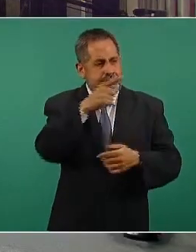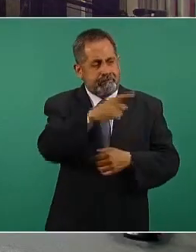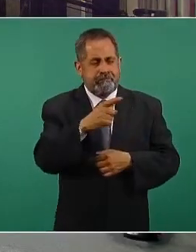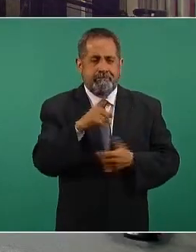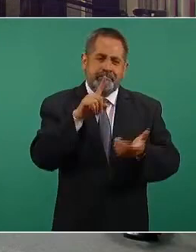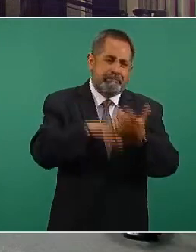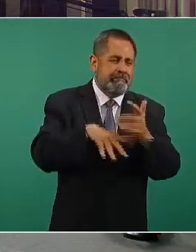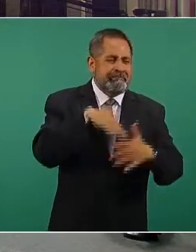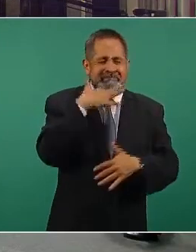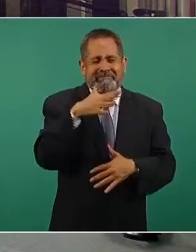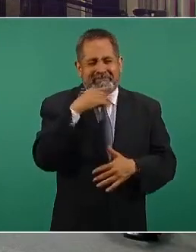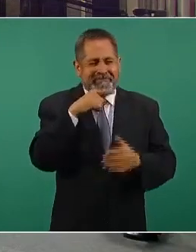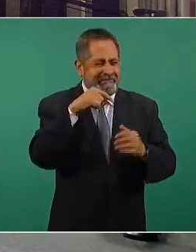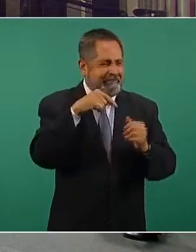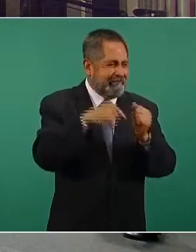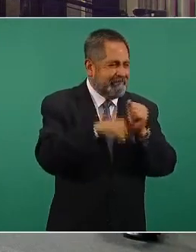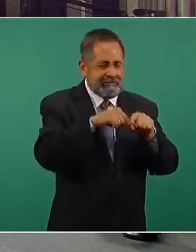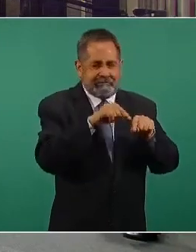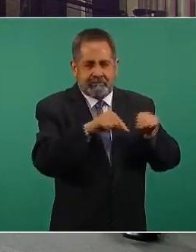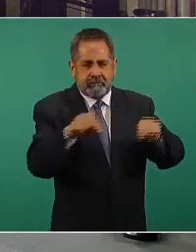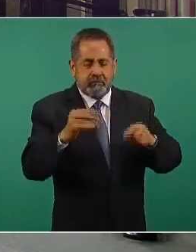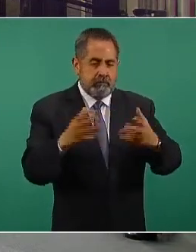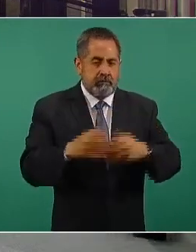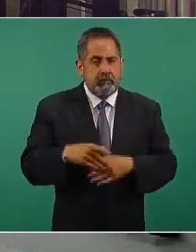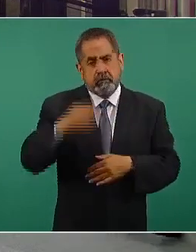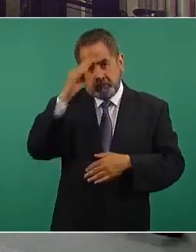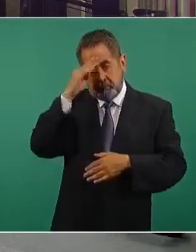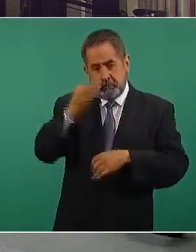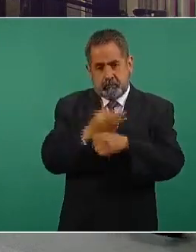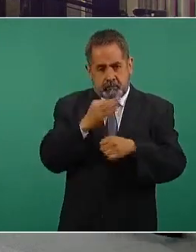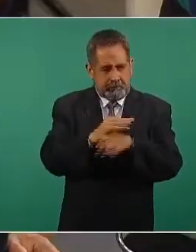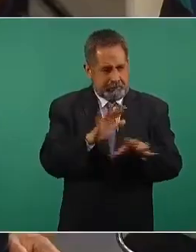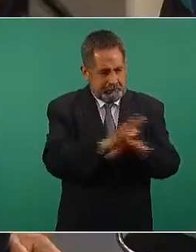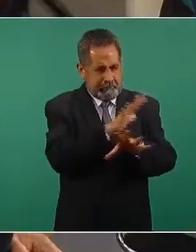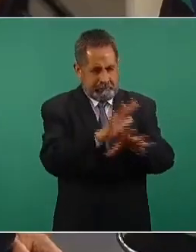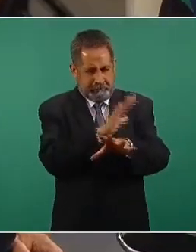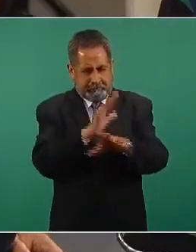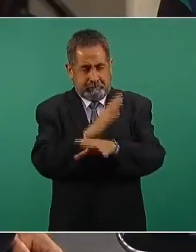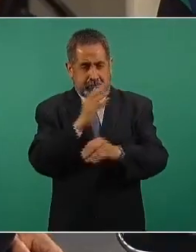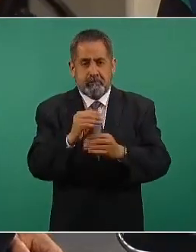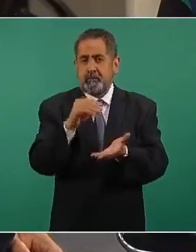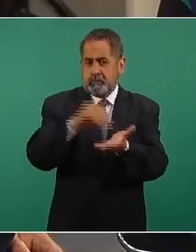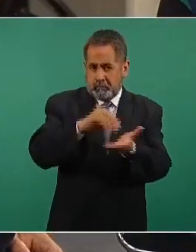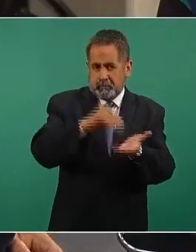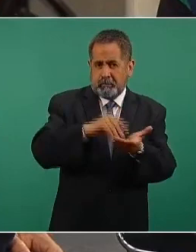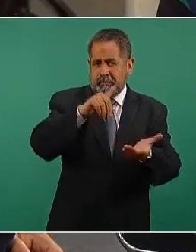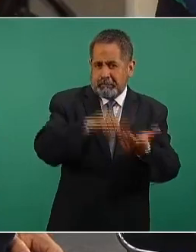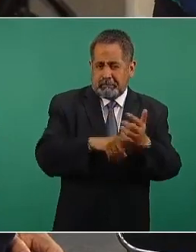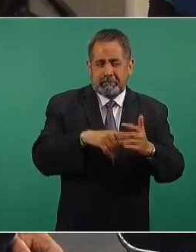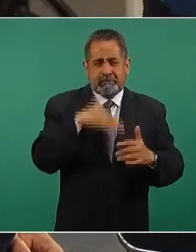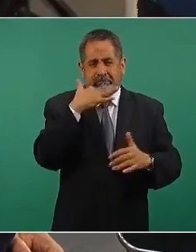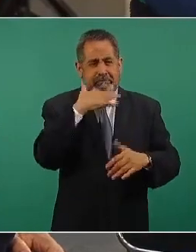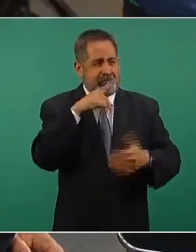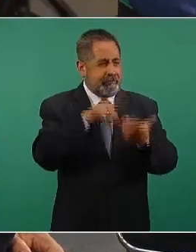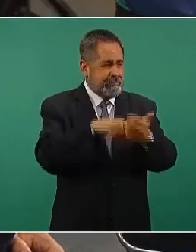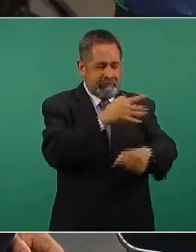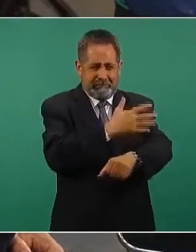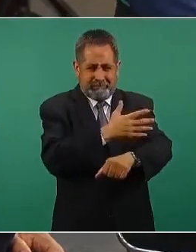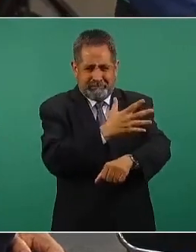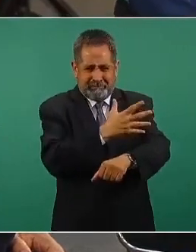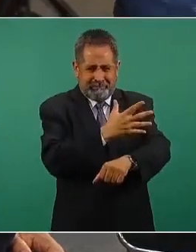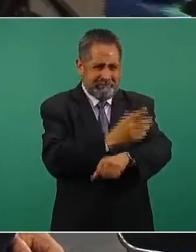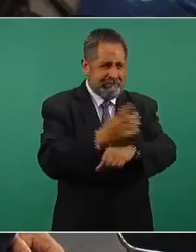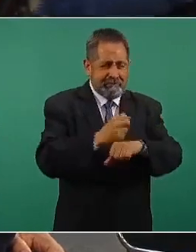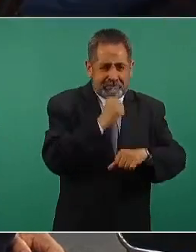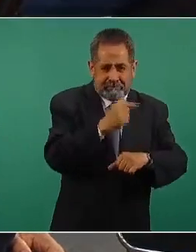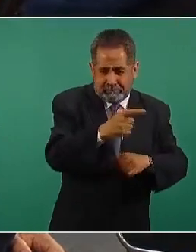cabezas. ¿Y considera que después de los cambios que ha habido y las acciones que han implementado, lo sigue siendo un monstruo de 100 cabezas? Y preguntar sobre